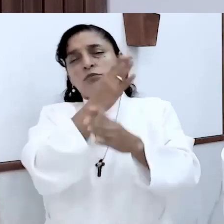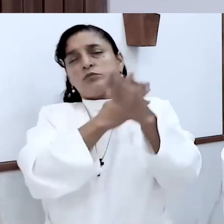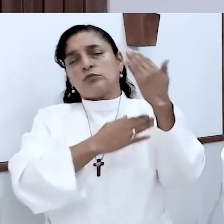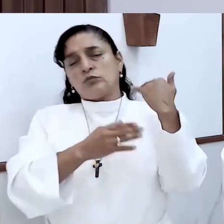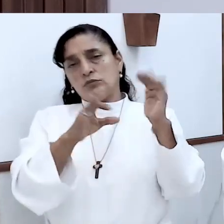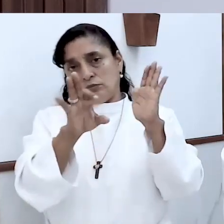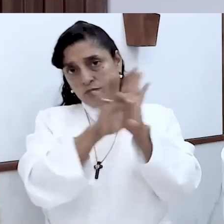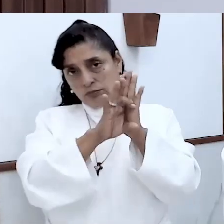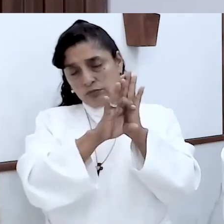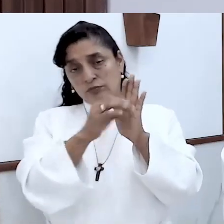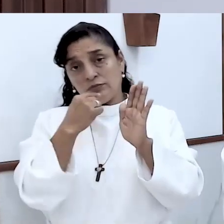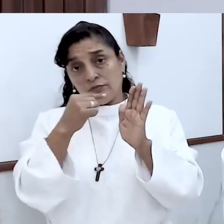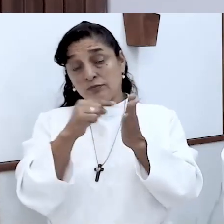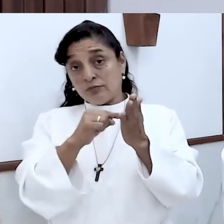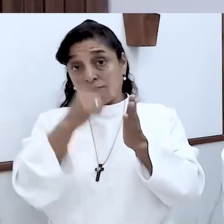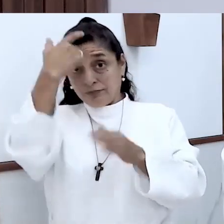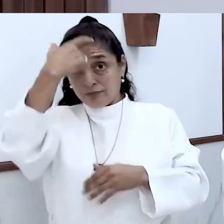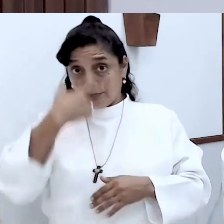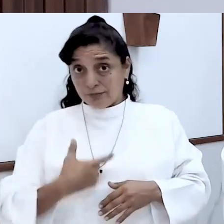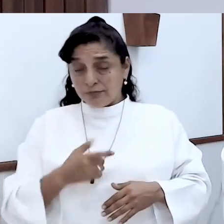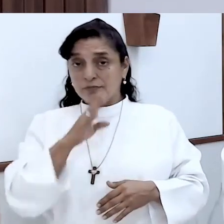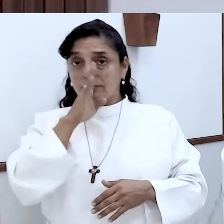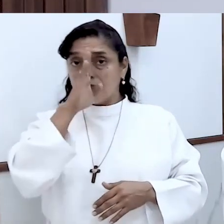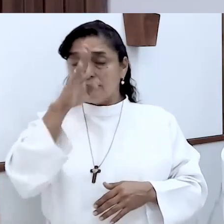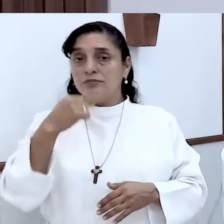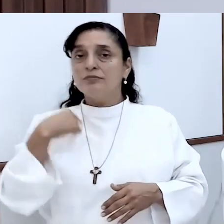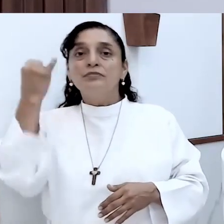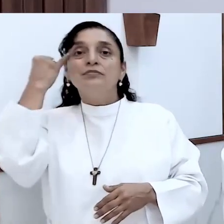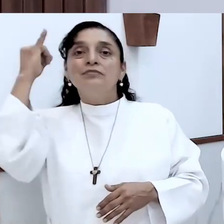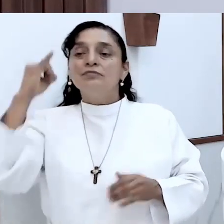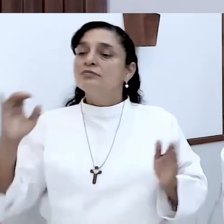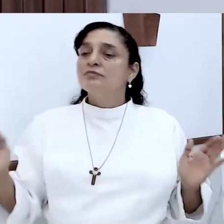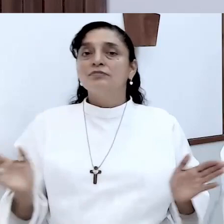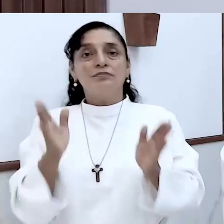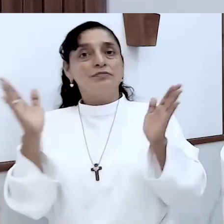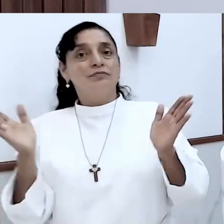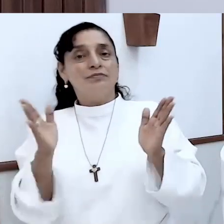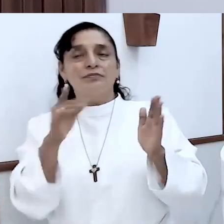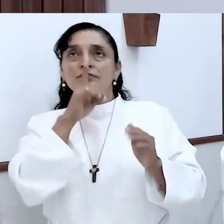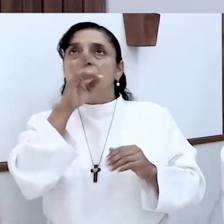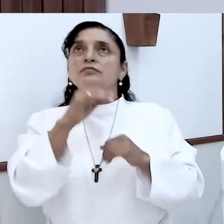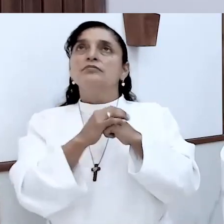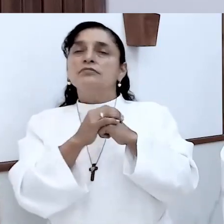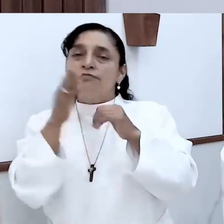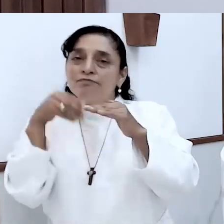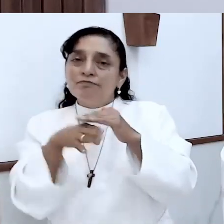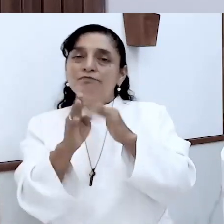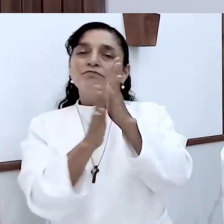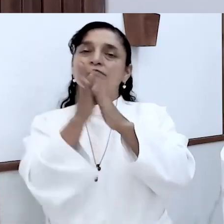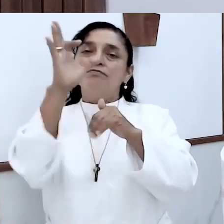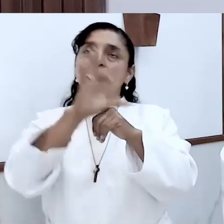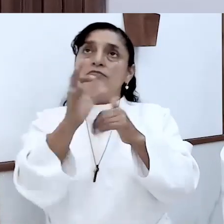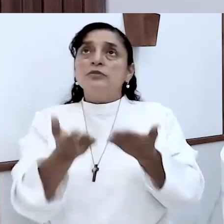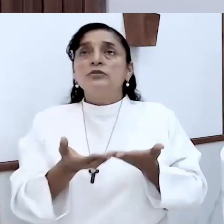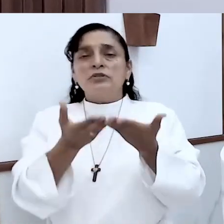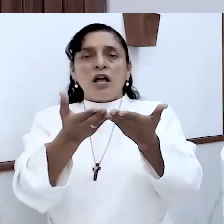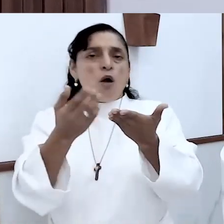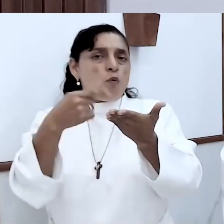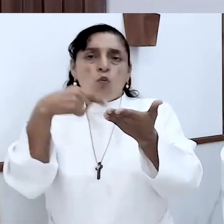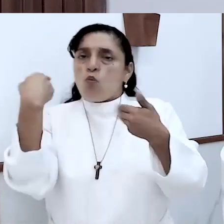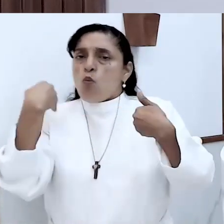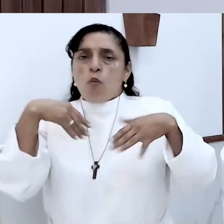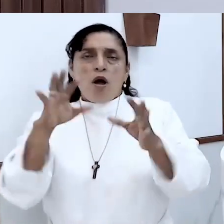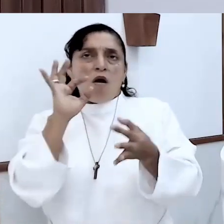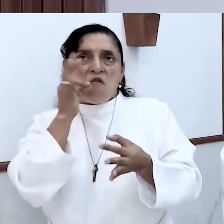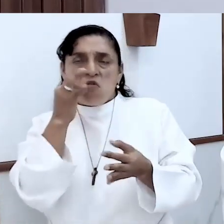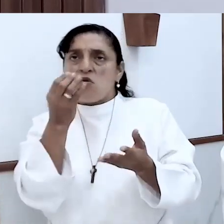Testamento, era el ser humano el que tomaba la iniciativa, el que se acercaba al templo llevando ofrendas para